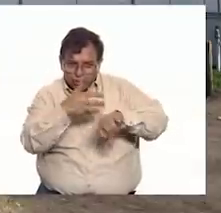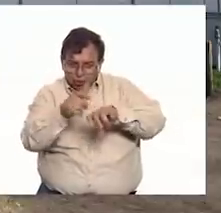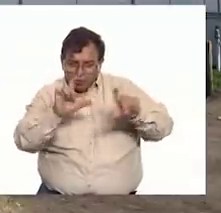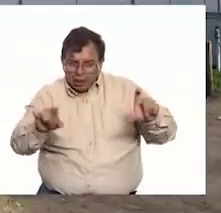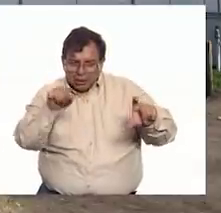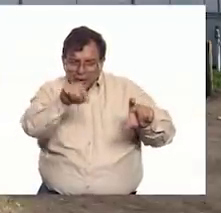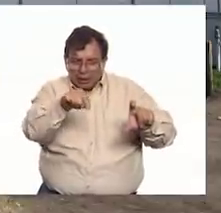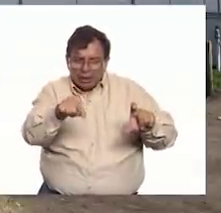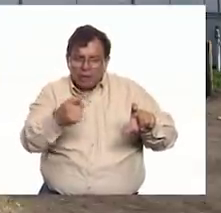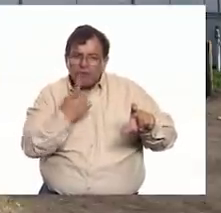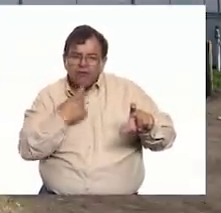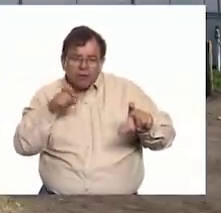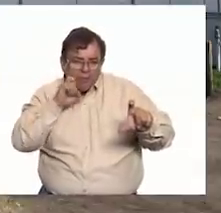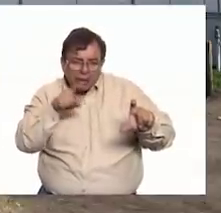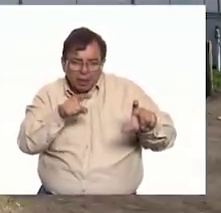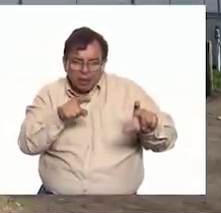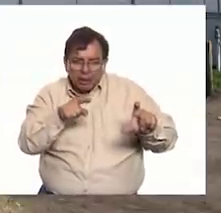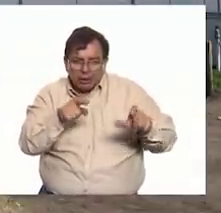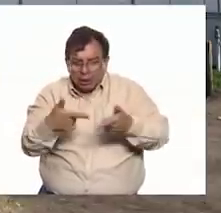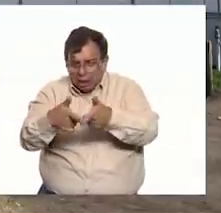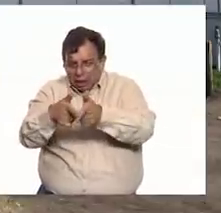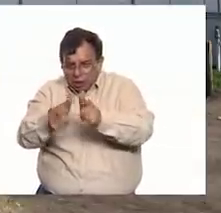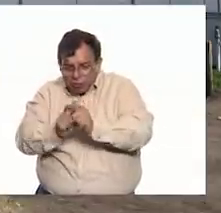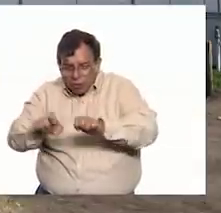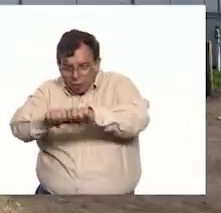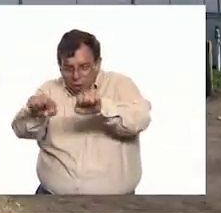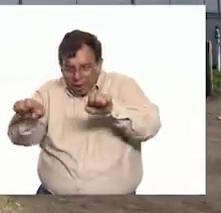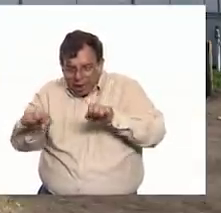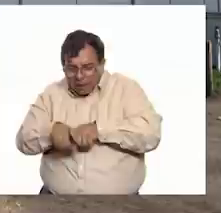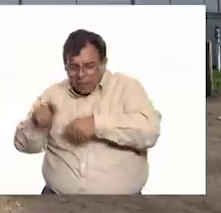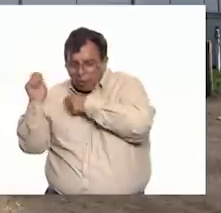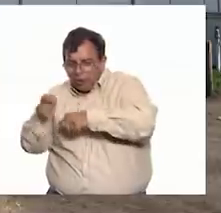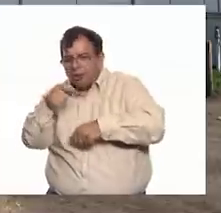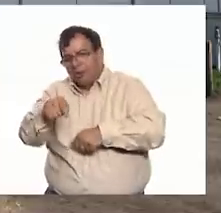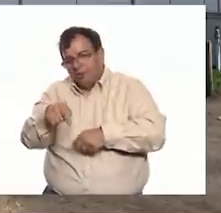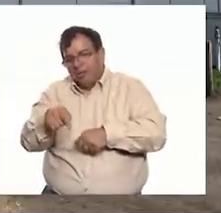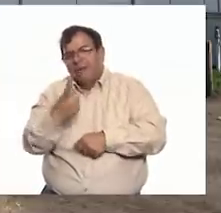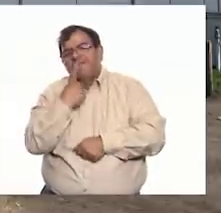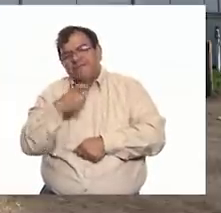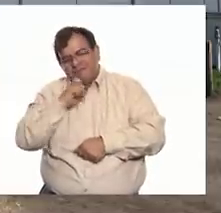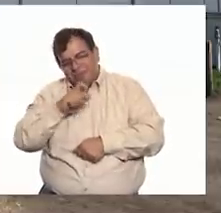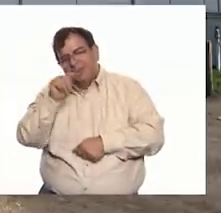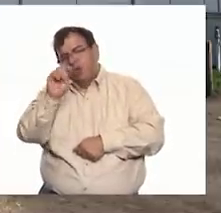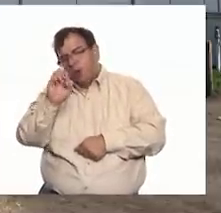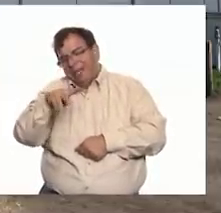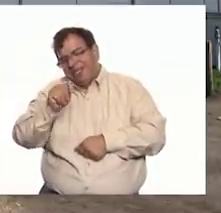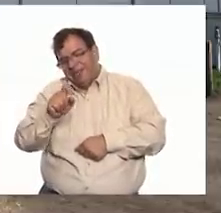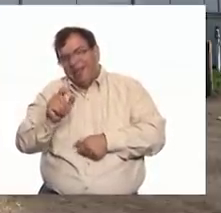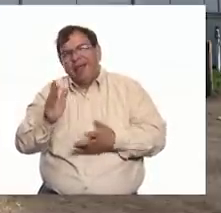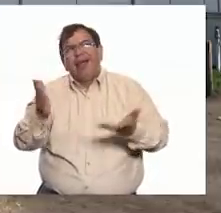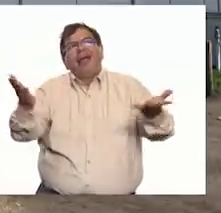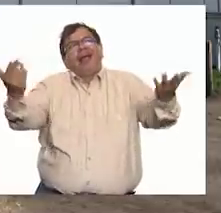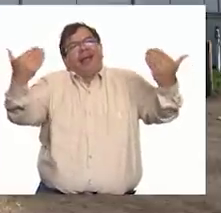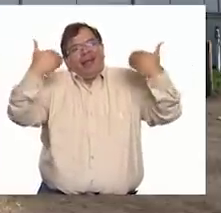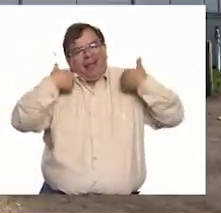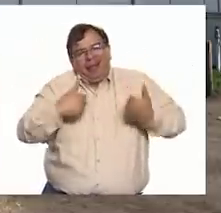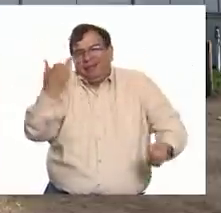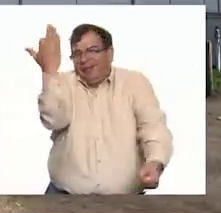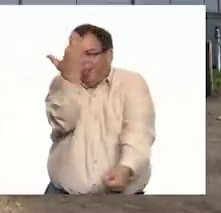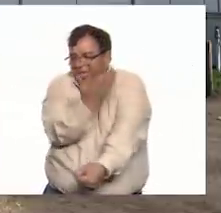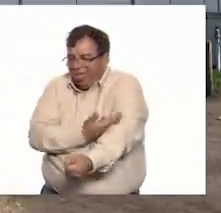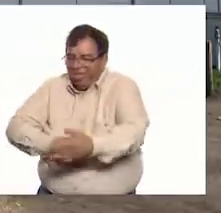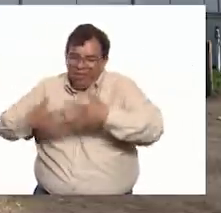de béisbol estatal se le llama los tomateros. Lógico. Y ahora entiendo por qué. Eso es por